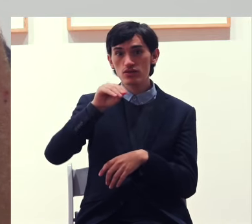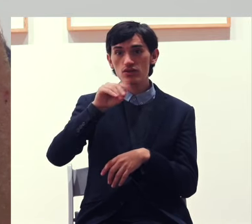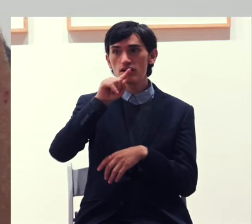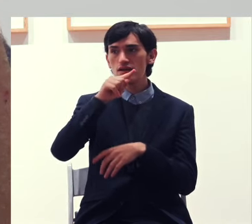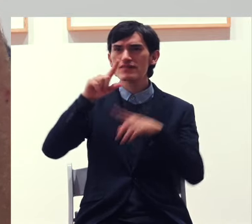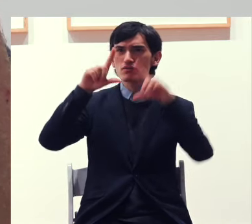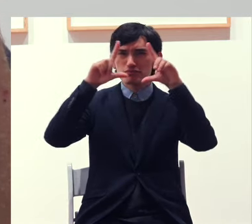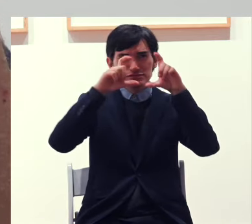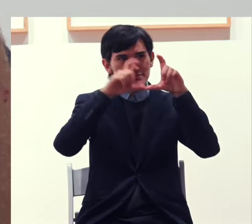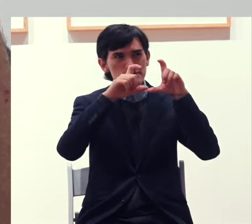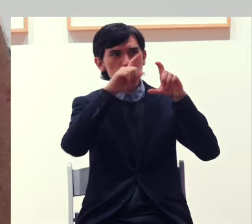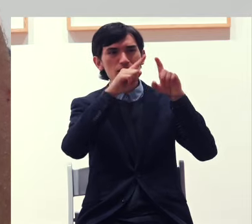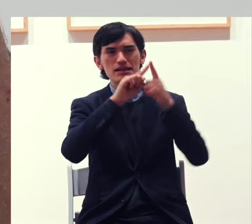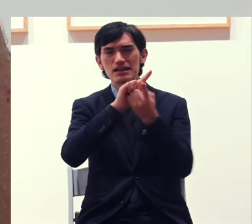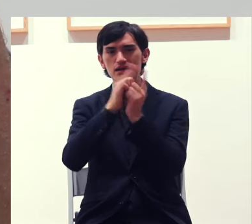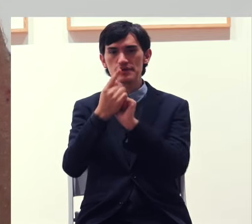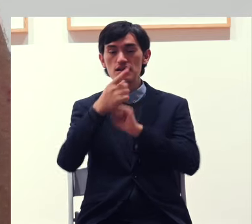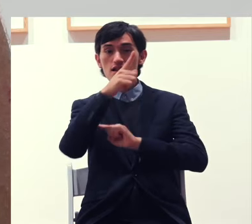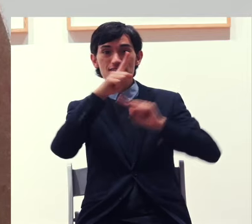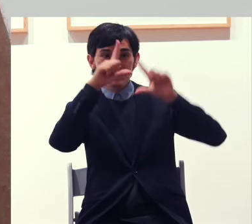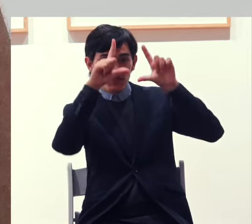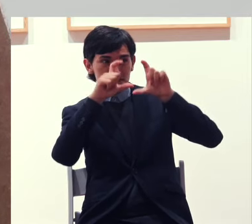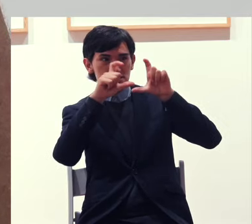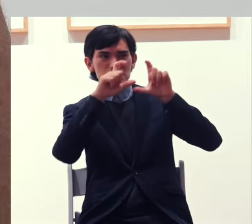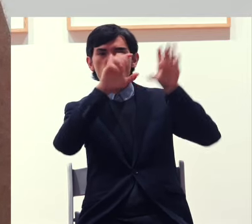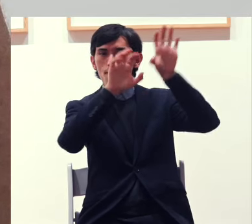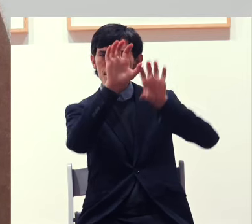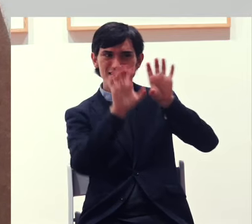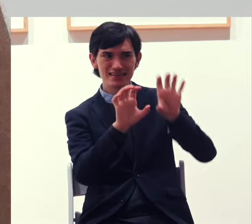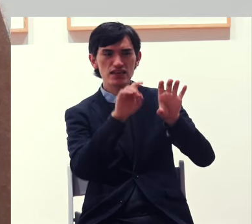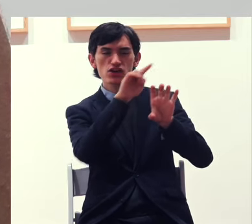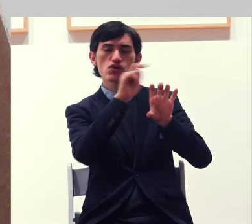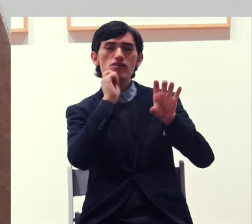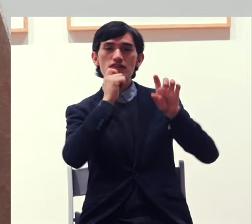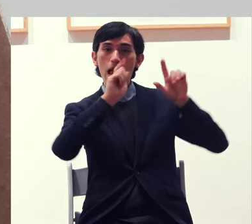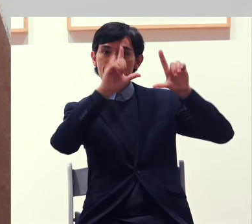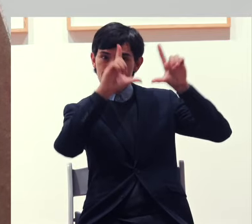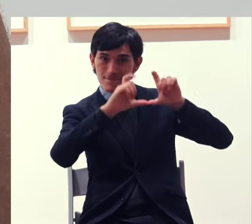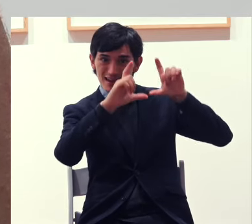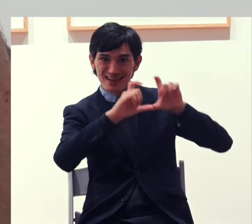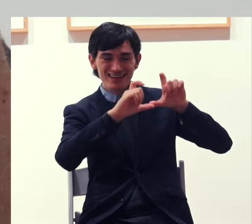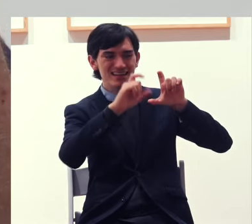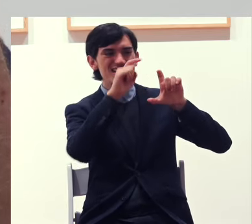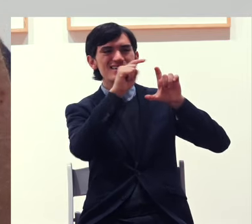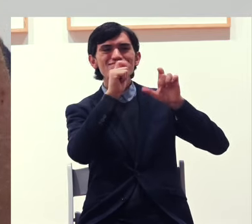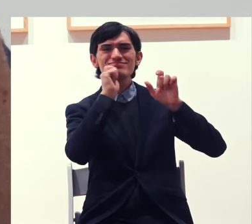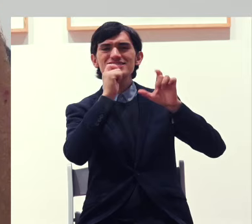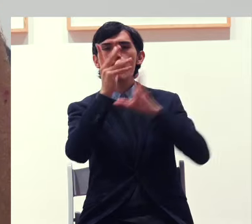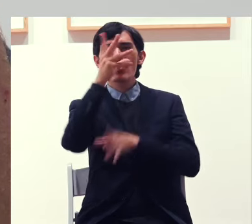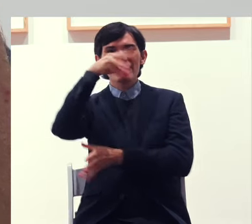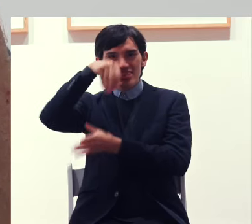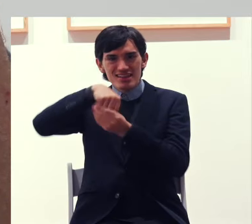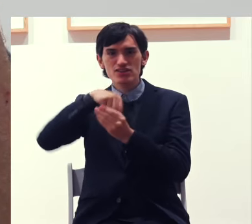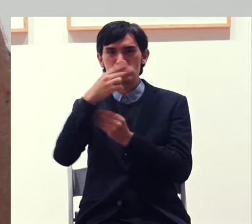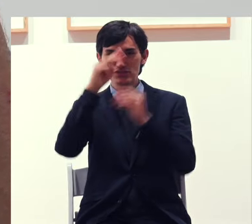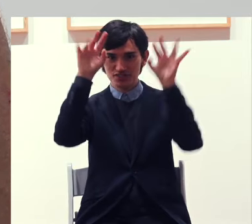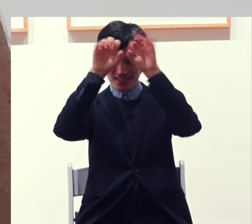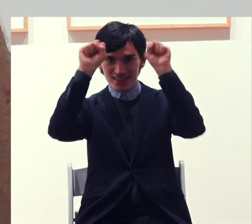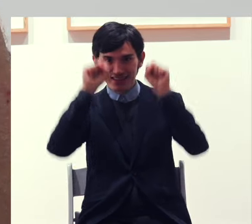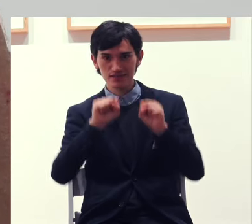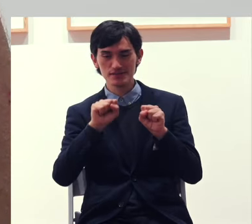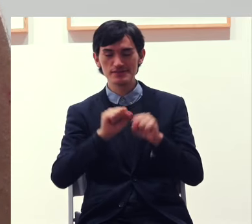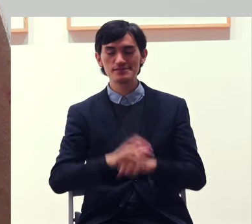Luis Brea acerca de la imagen-materia. La imagen-materia es una imagen producida como inscrita en